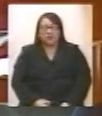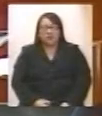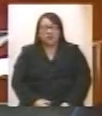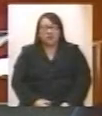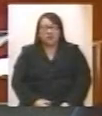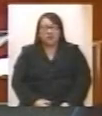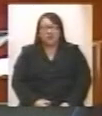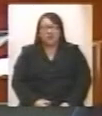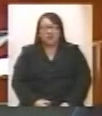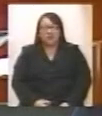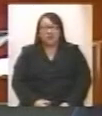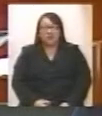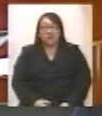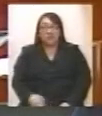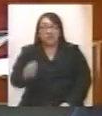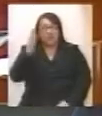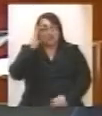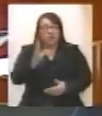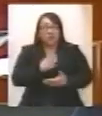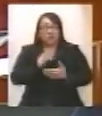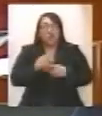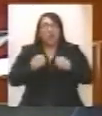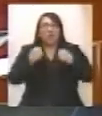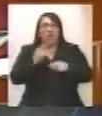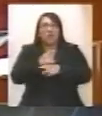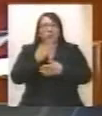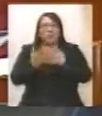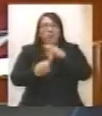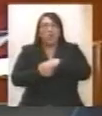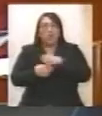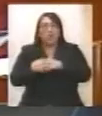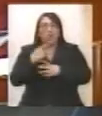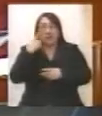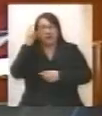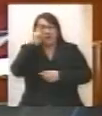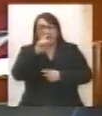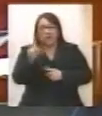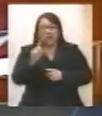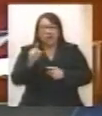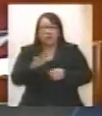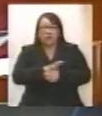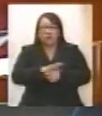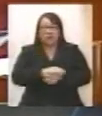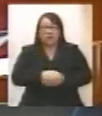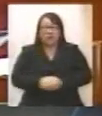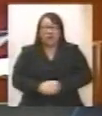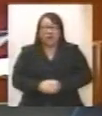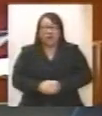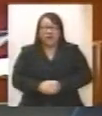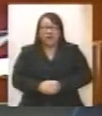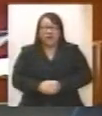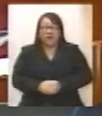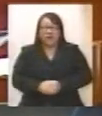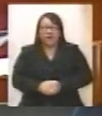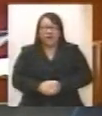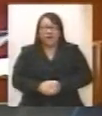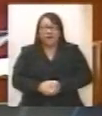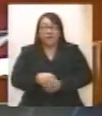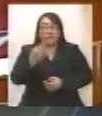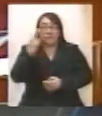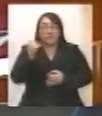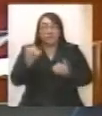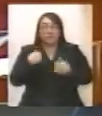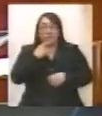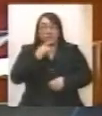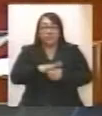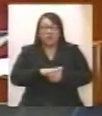Sabemos que luchar contra la corrupción es una tarea ardua y que las medidas tomadas todavía no son suficientes. Por eso, hoy me